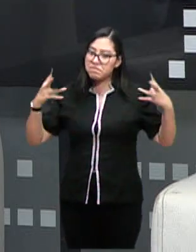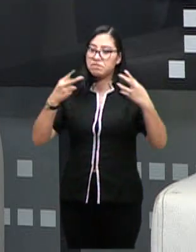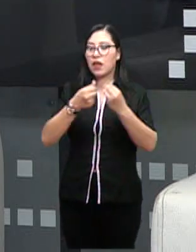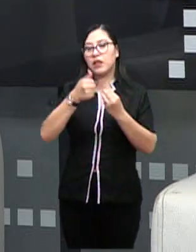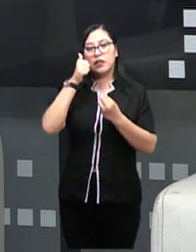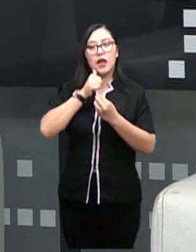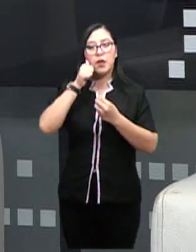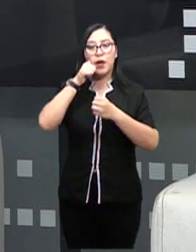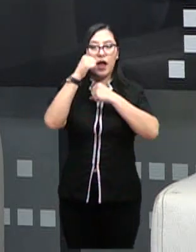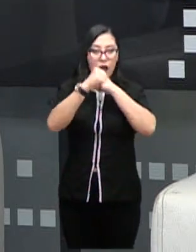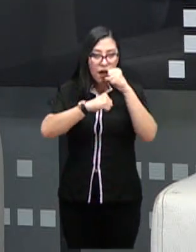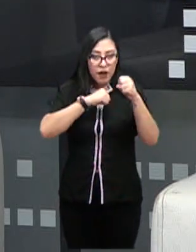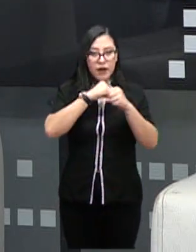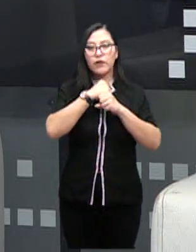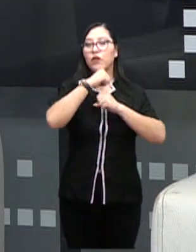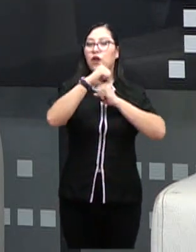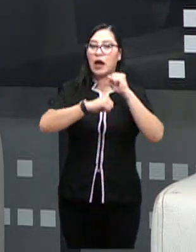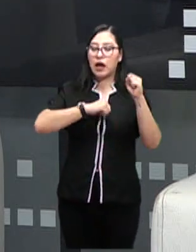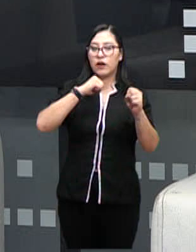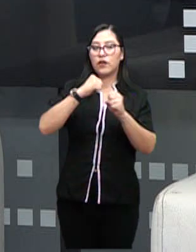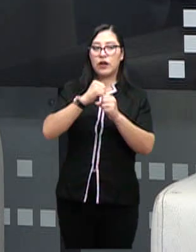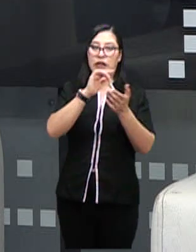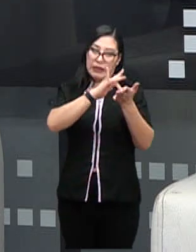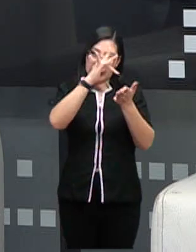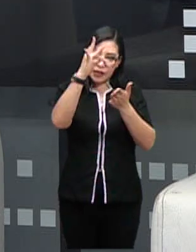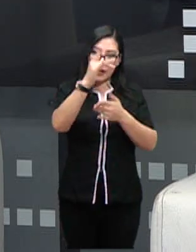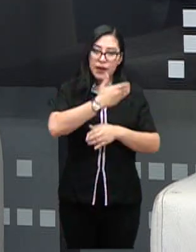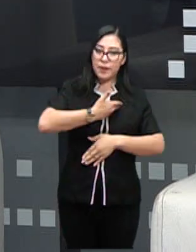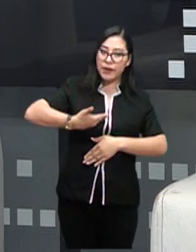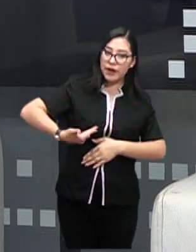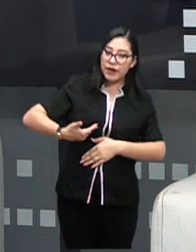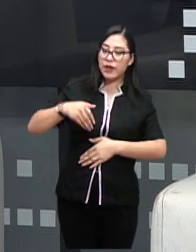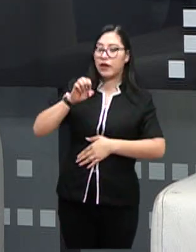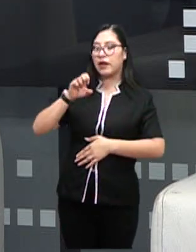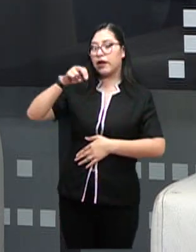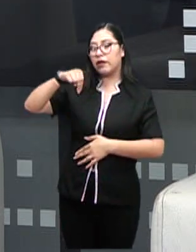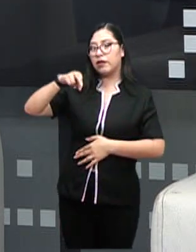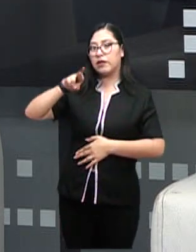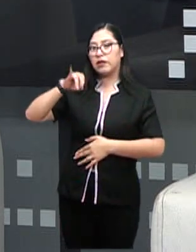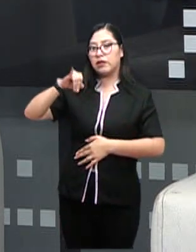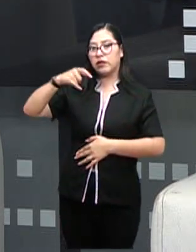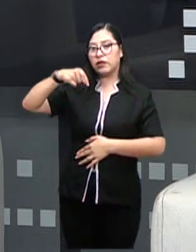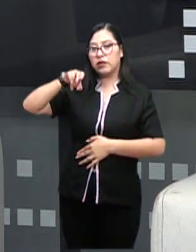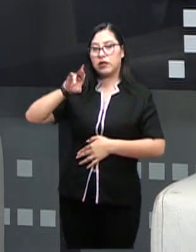año, que gracias al señor presidente Enrique Galindo nos dio la permisiva de seguir